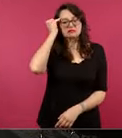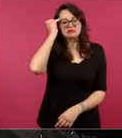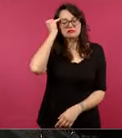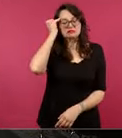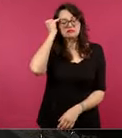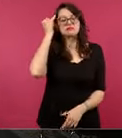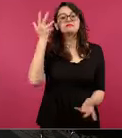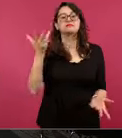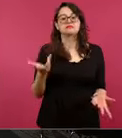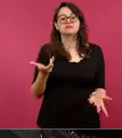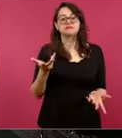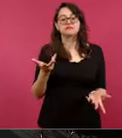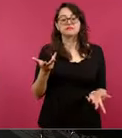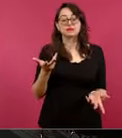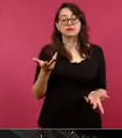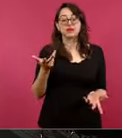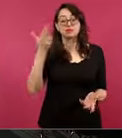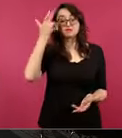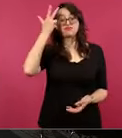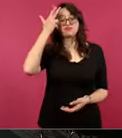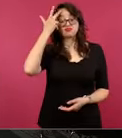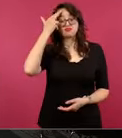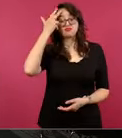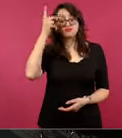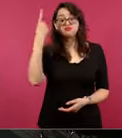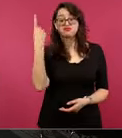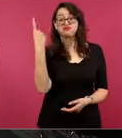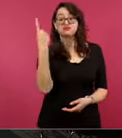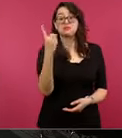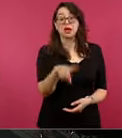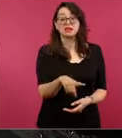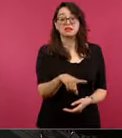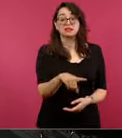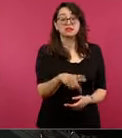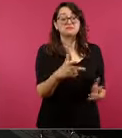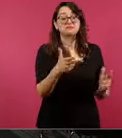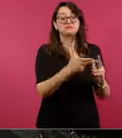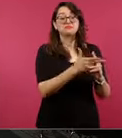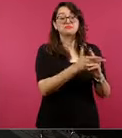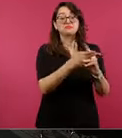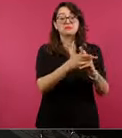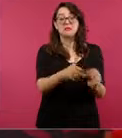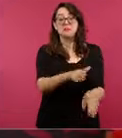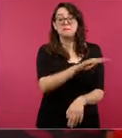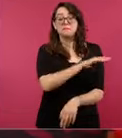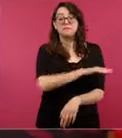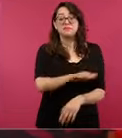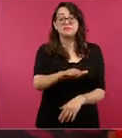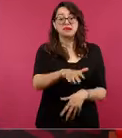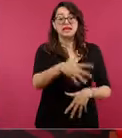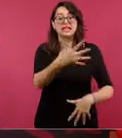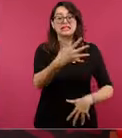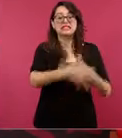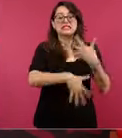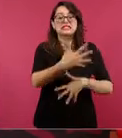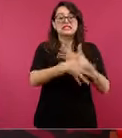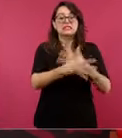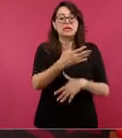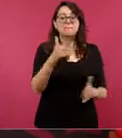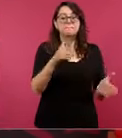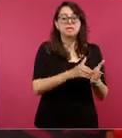en el caso de los yaquis, perdieron la vida 15,000 indígenas yaquis